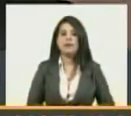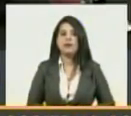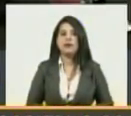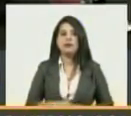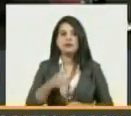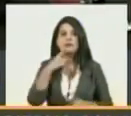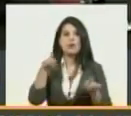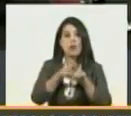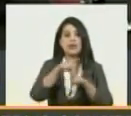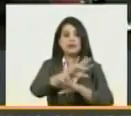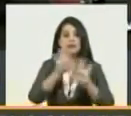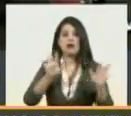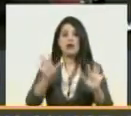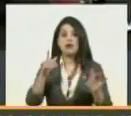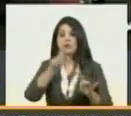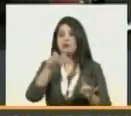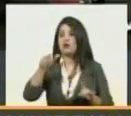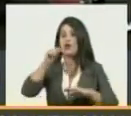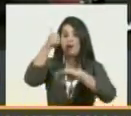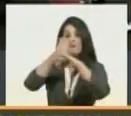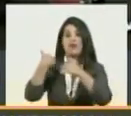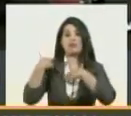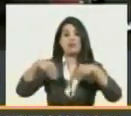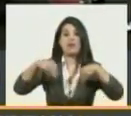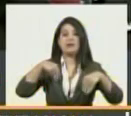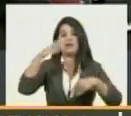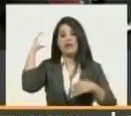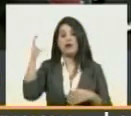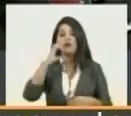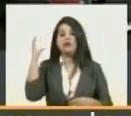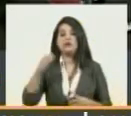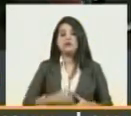Ahí estaba también la jefa de la diplomacia de Colombia.